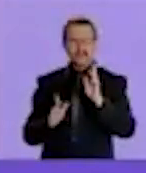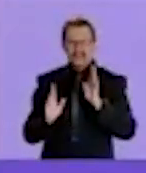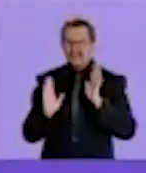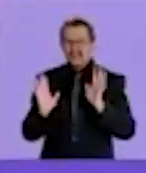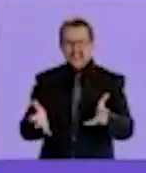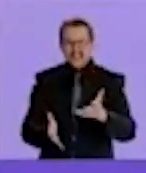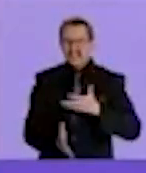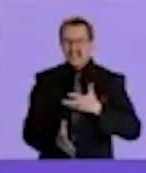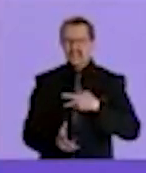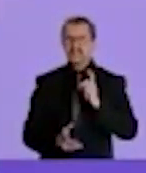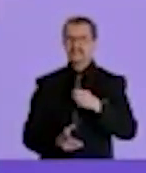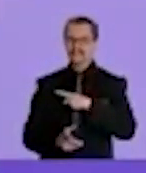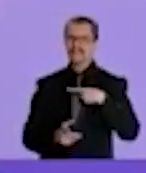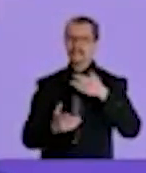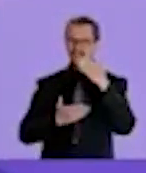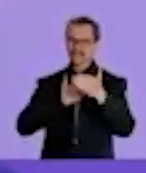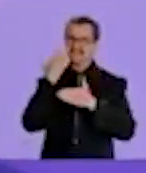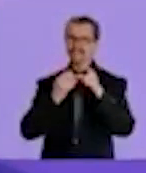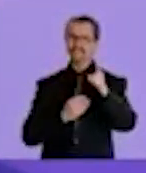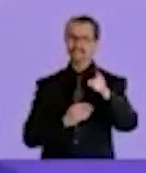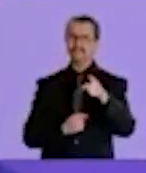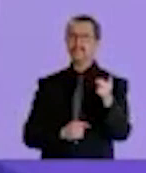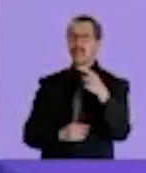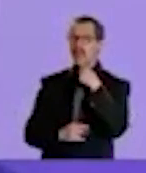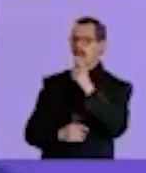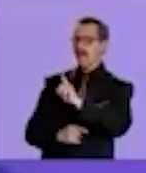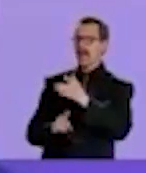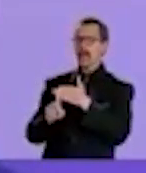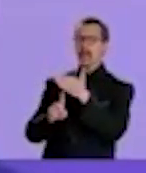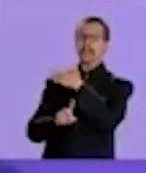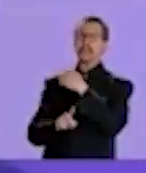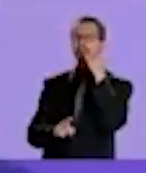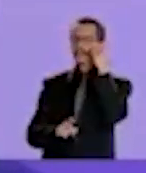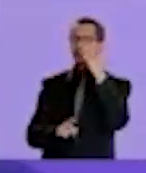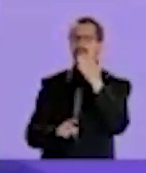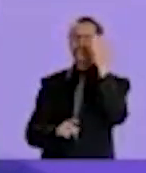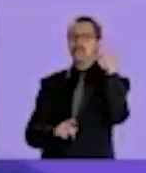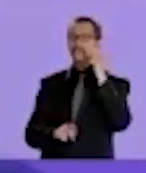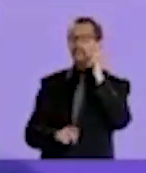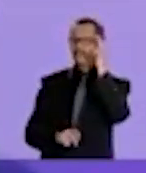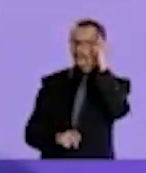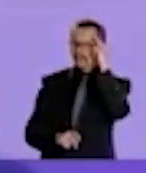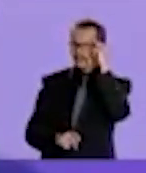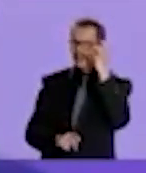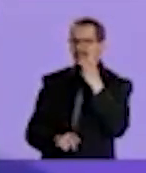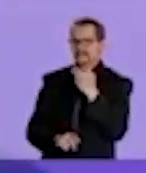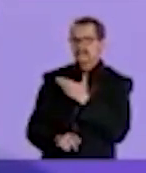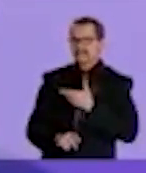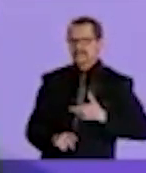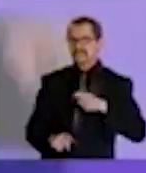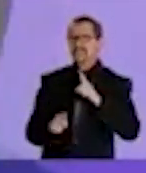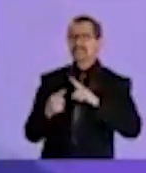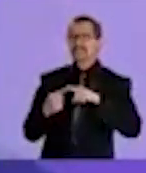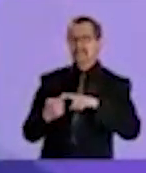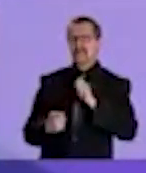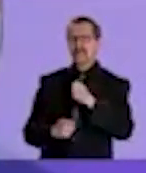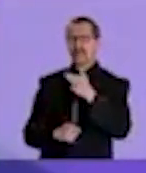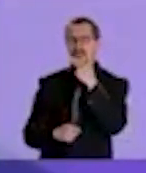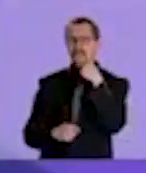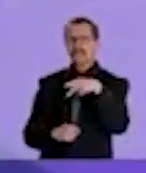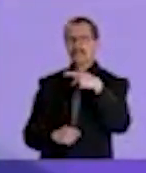desde la época de porfirio díaz la hizo pero son un contratista inglés este